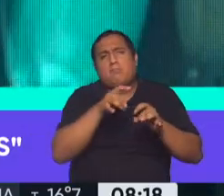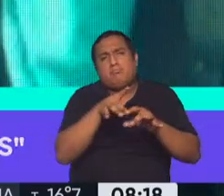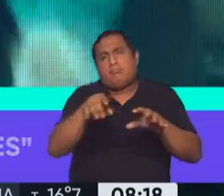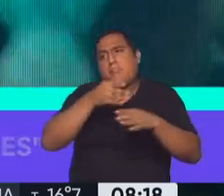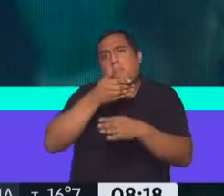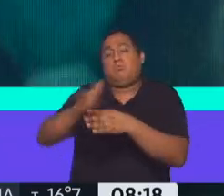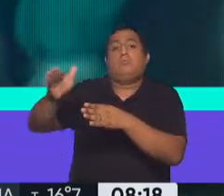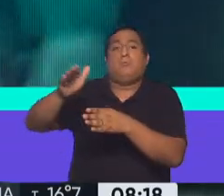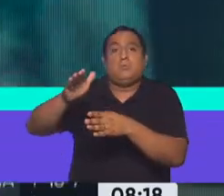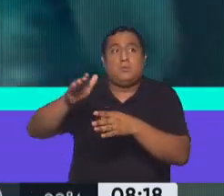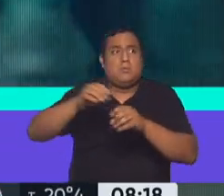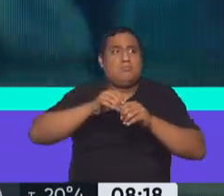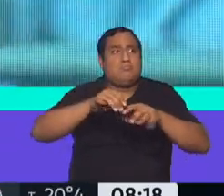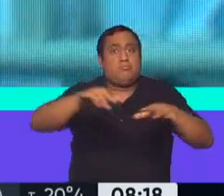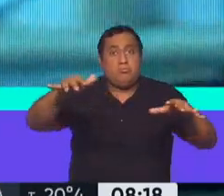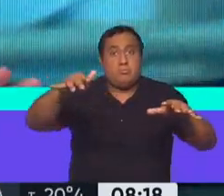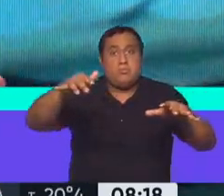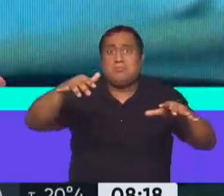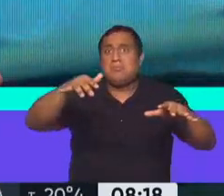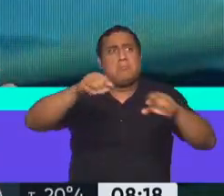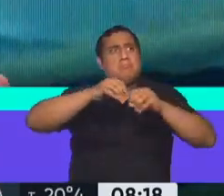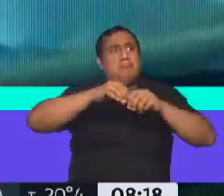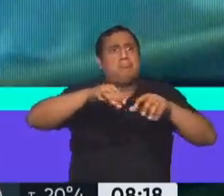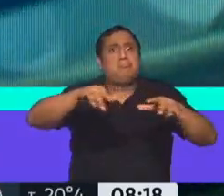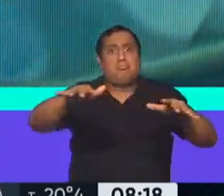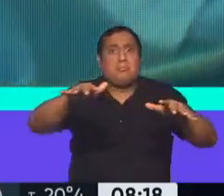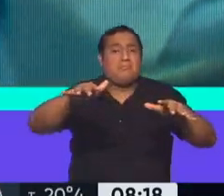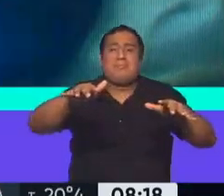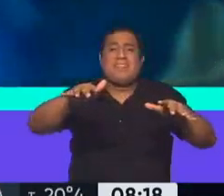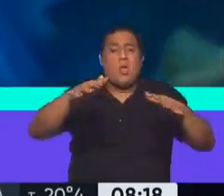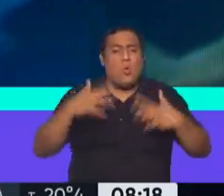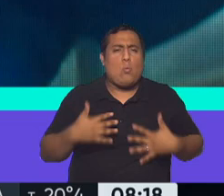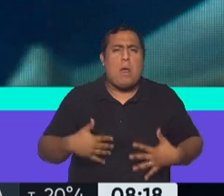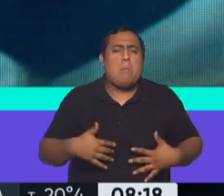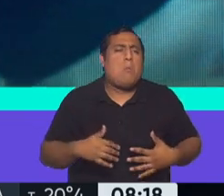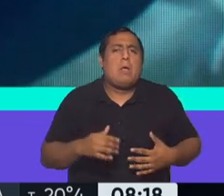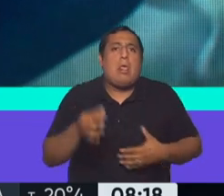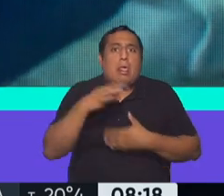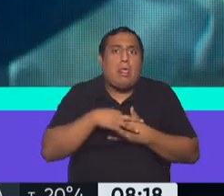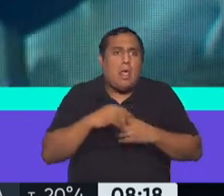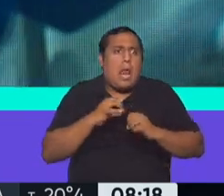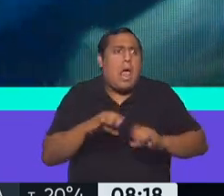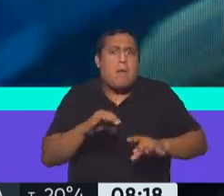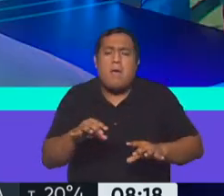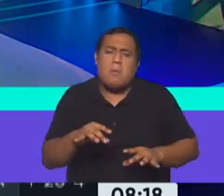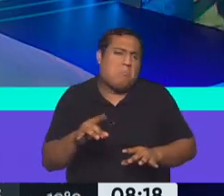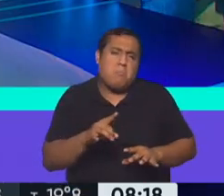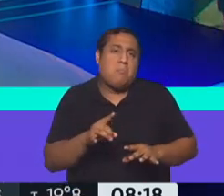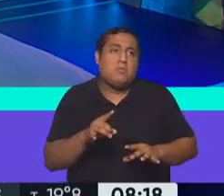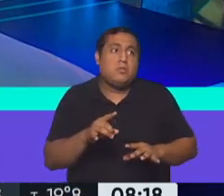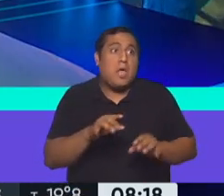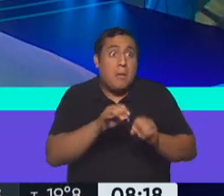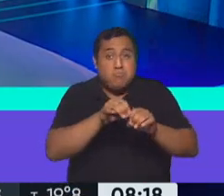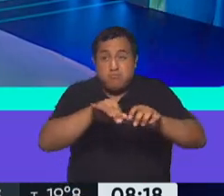sería el fin de la pandemia porque es un virus que se expande pero que genera muchísima menos complicaciones en